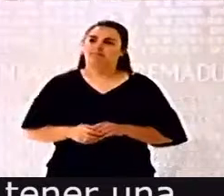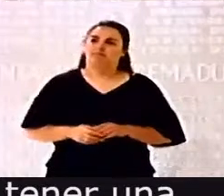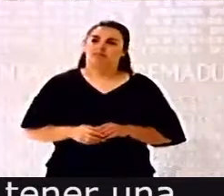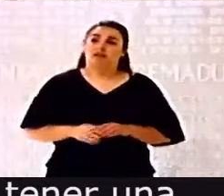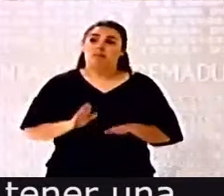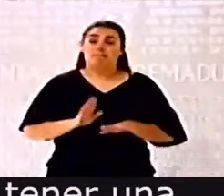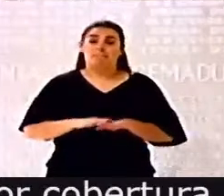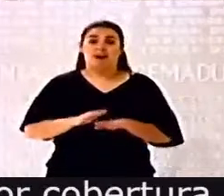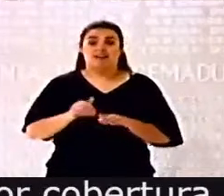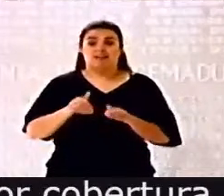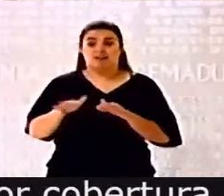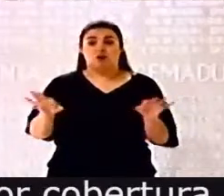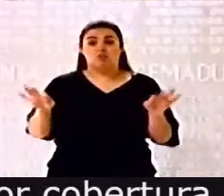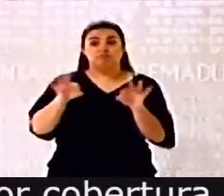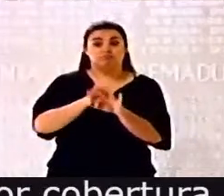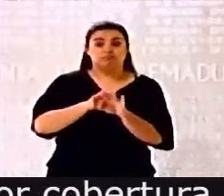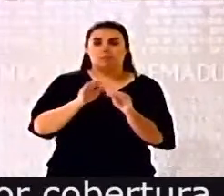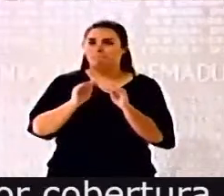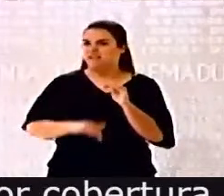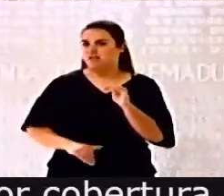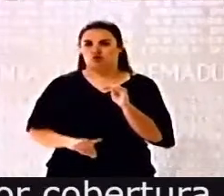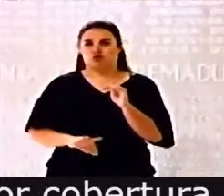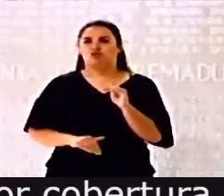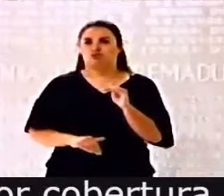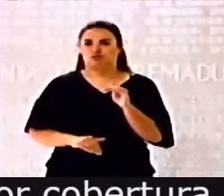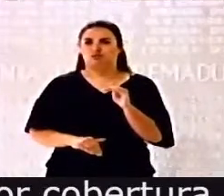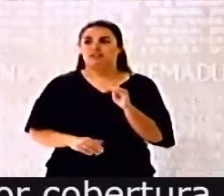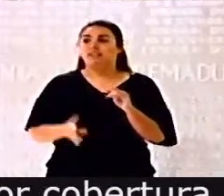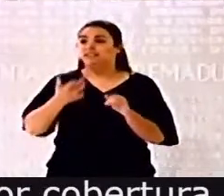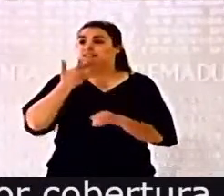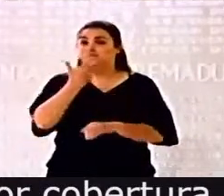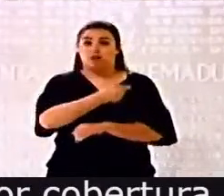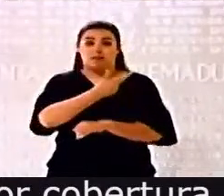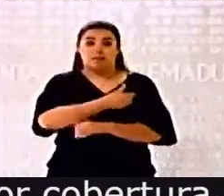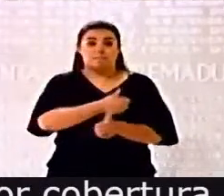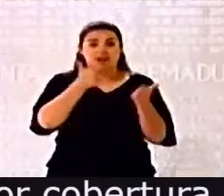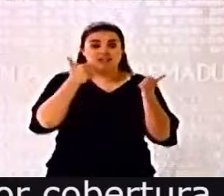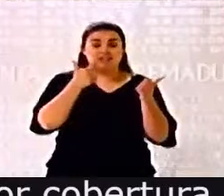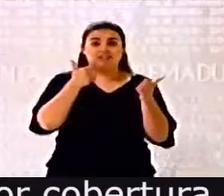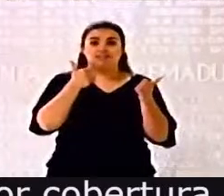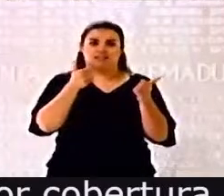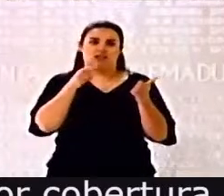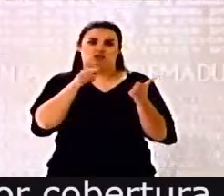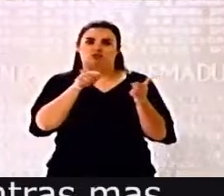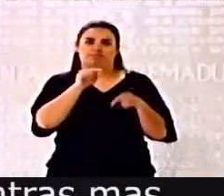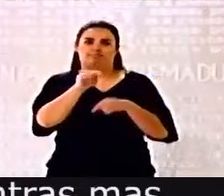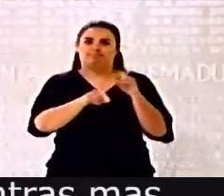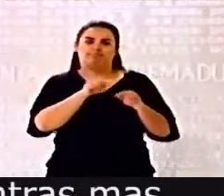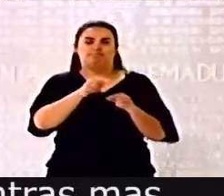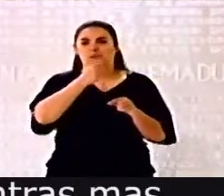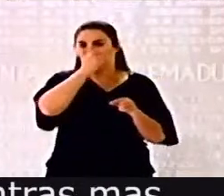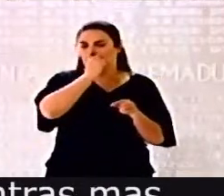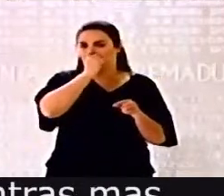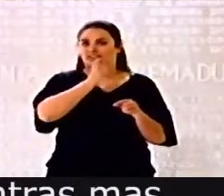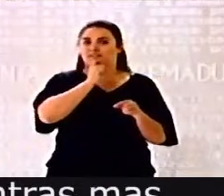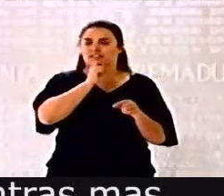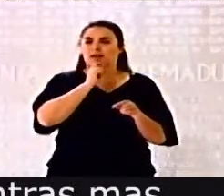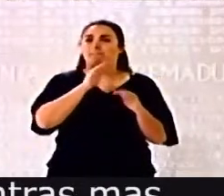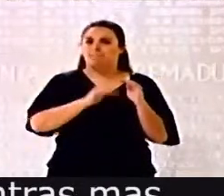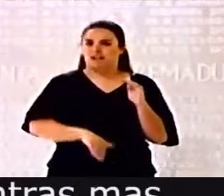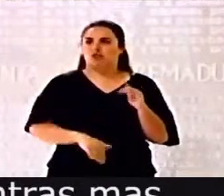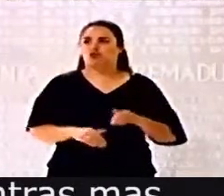para que la confusión sea la menos posible. Es decir, mientras más vacunemos, menos posibilidades de gripes complicadas